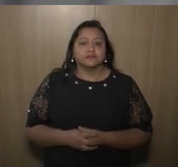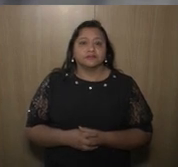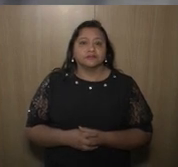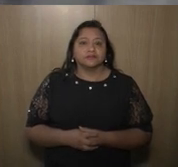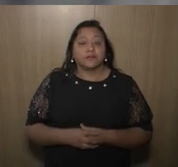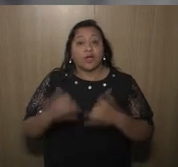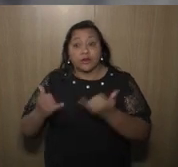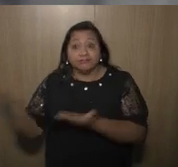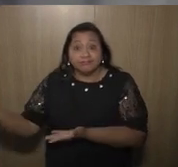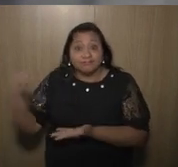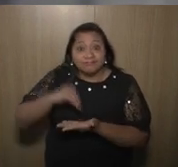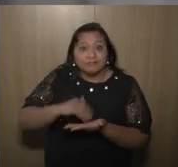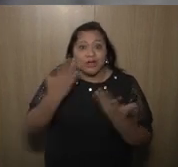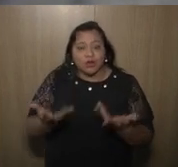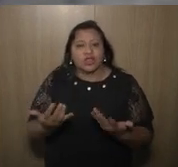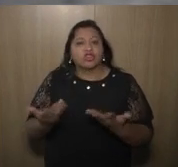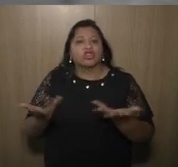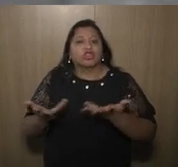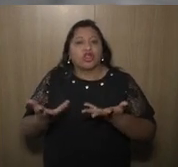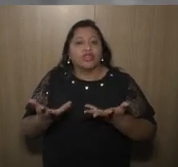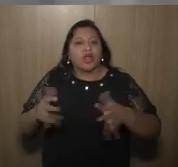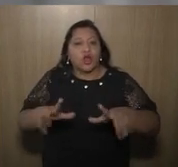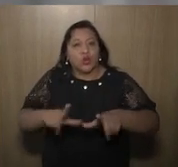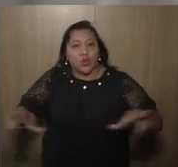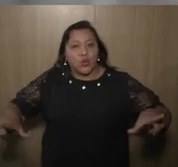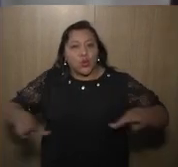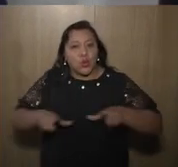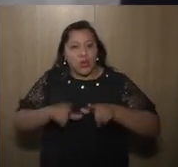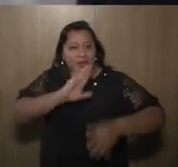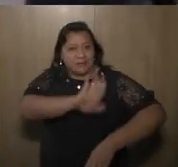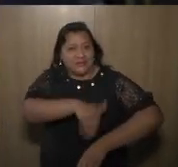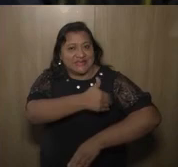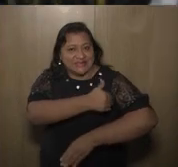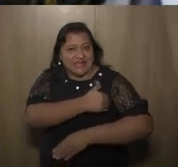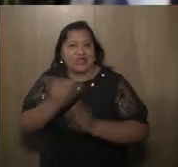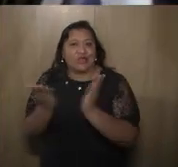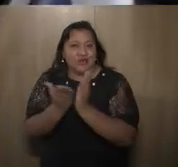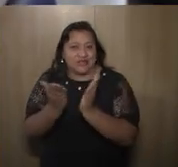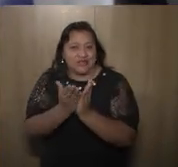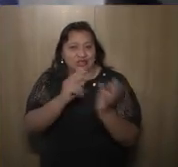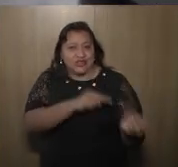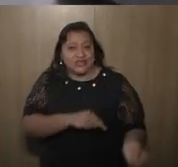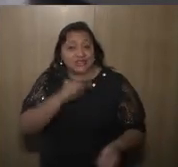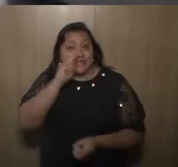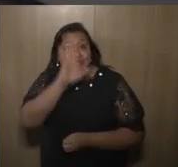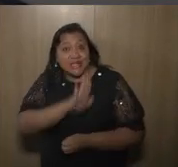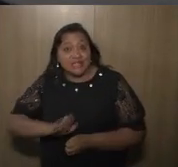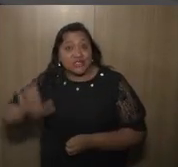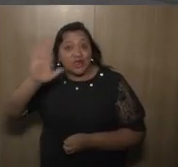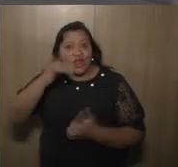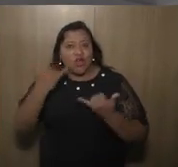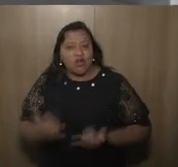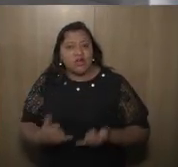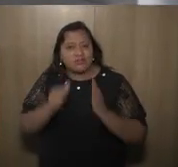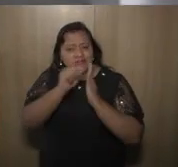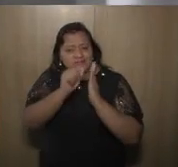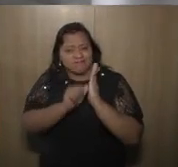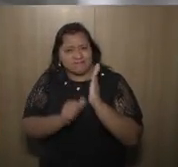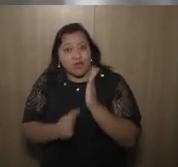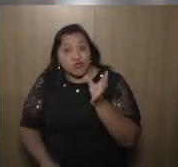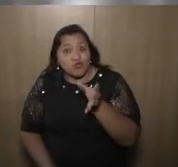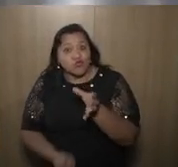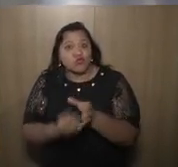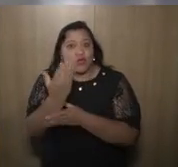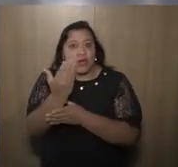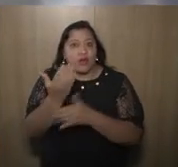Estamos de regreso en las instalaciones del Ministerio de Educación Nacional en el lanzamiento de la plataforma Nuevo SACES. Ahora mismo me encuentro